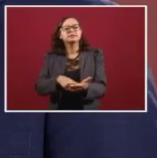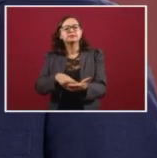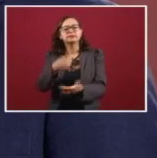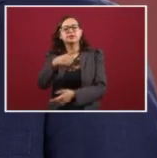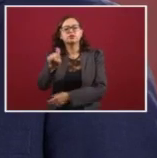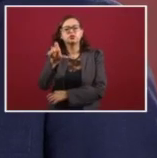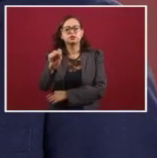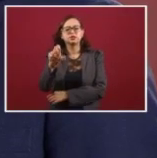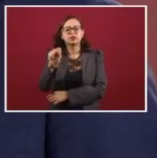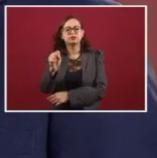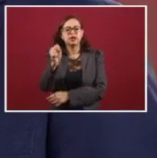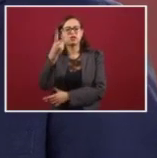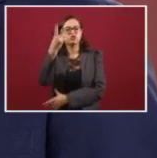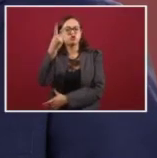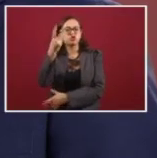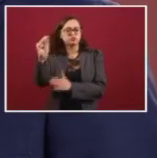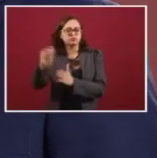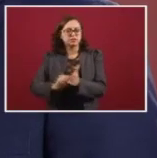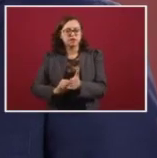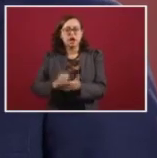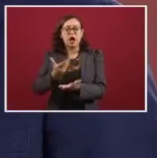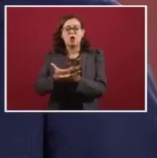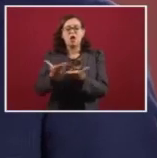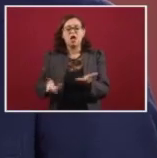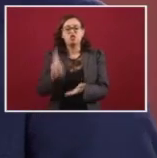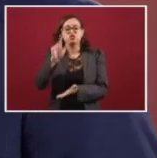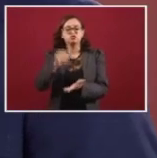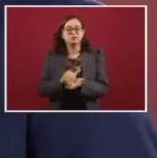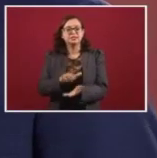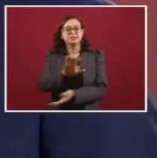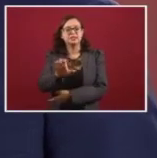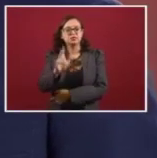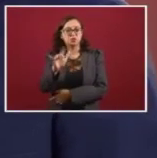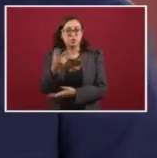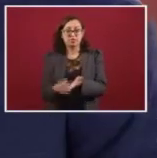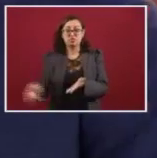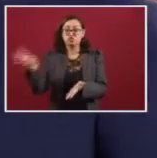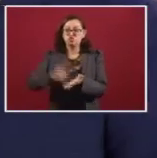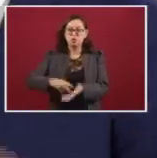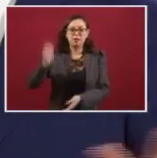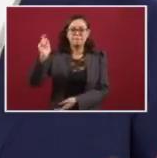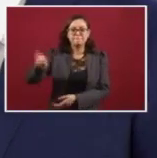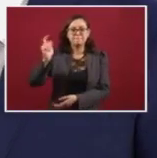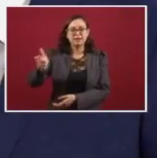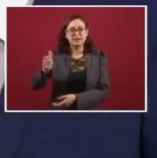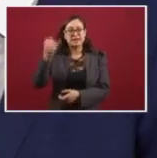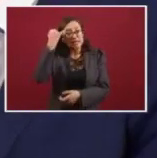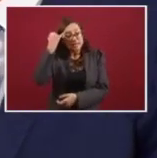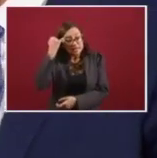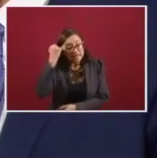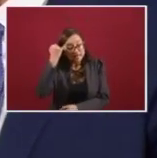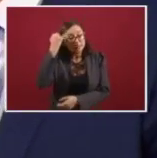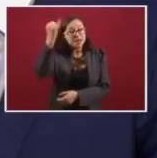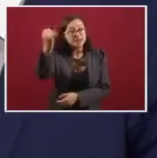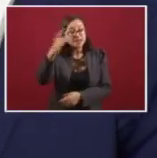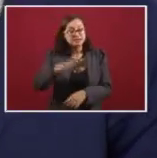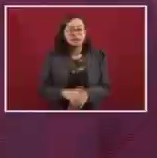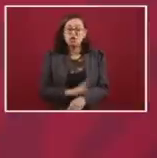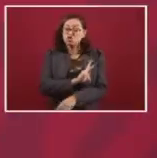1.160 bimestral. Ahora es 2.550. Imagínense si todos los adultos mayores, porque ya